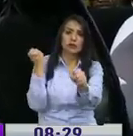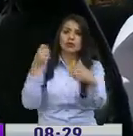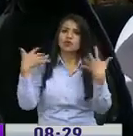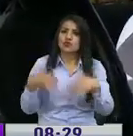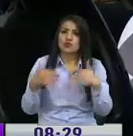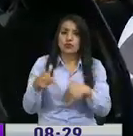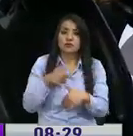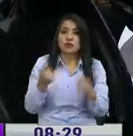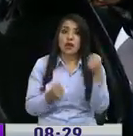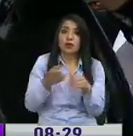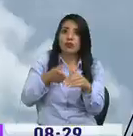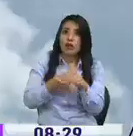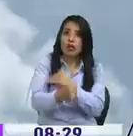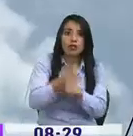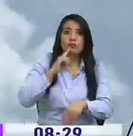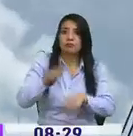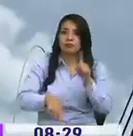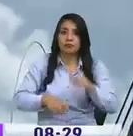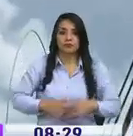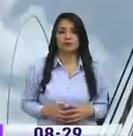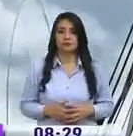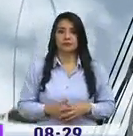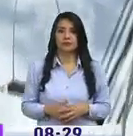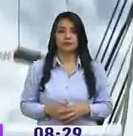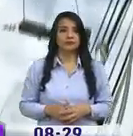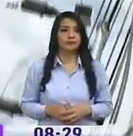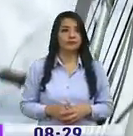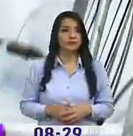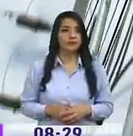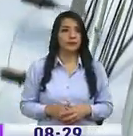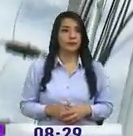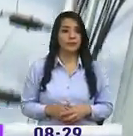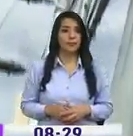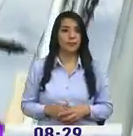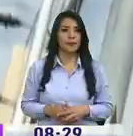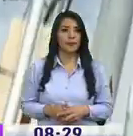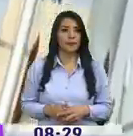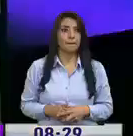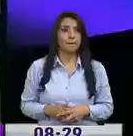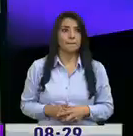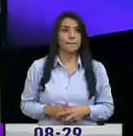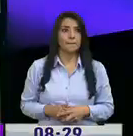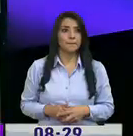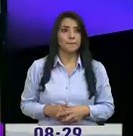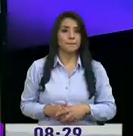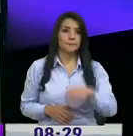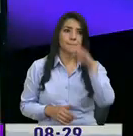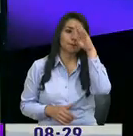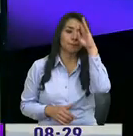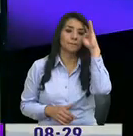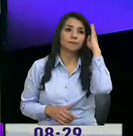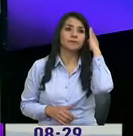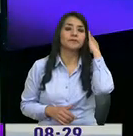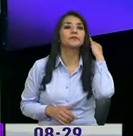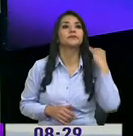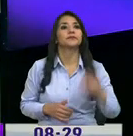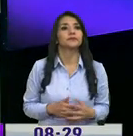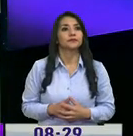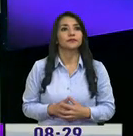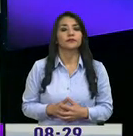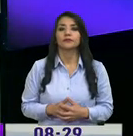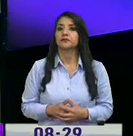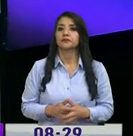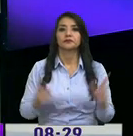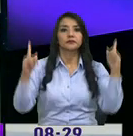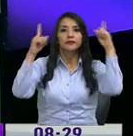carro no podía sacar? Informó Priscila Cadena. Realmente terrible, esos cables